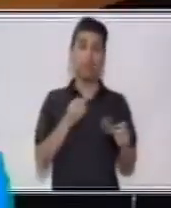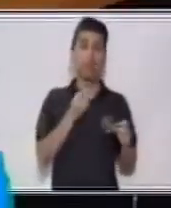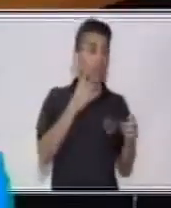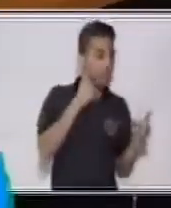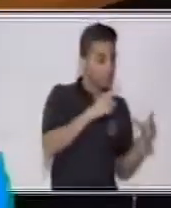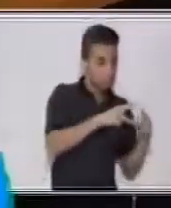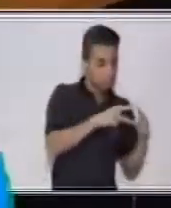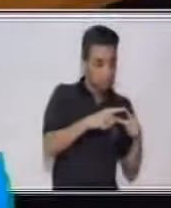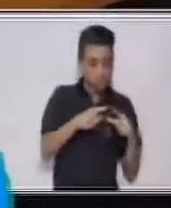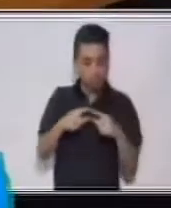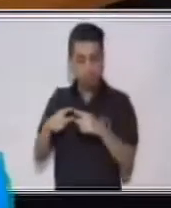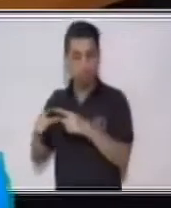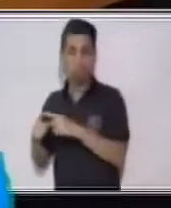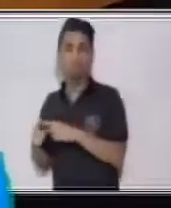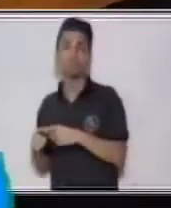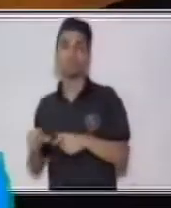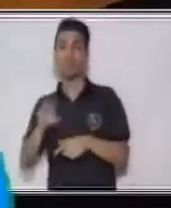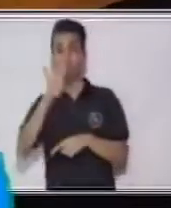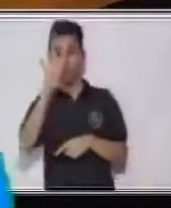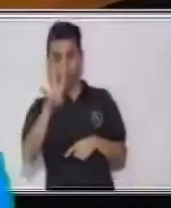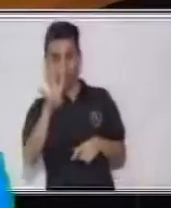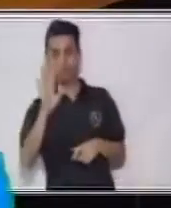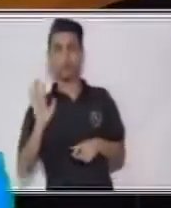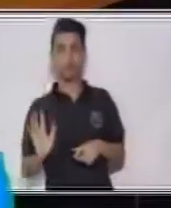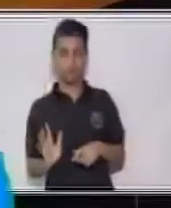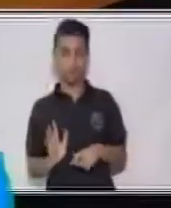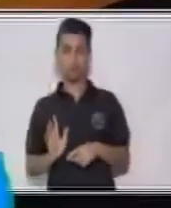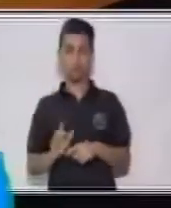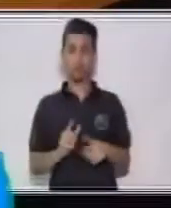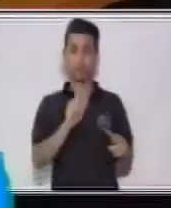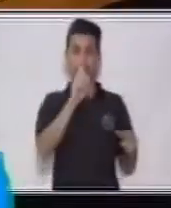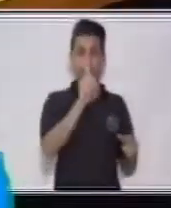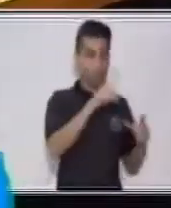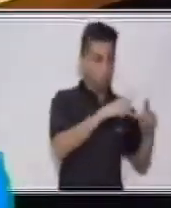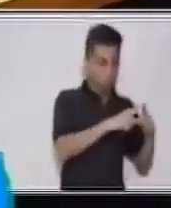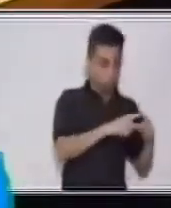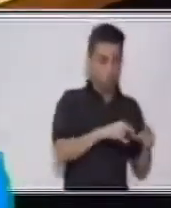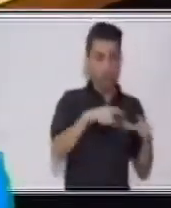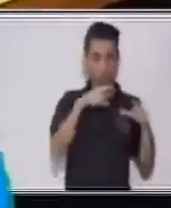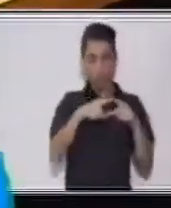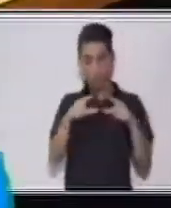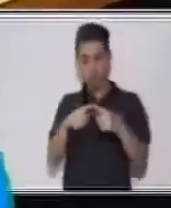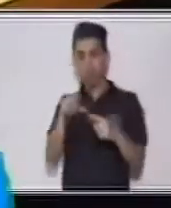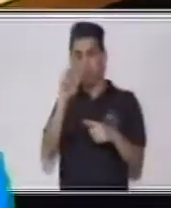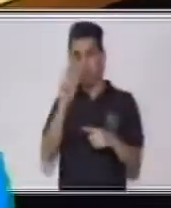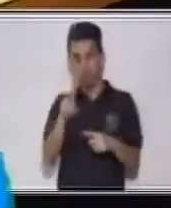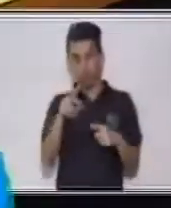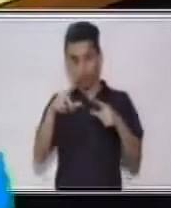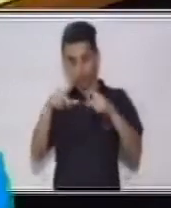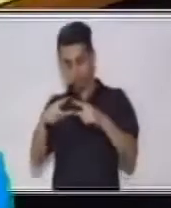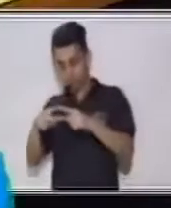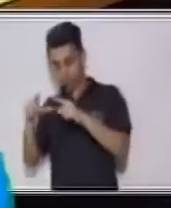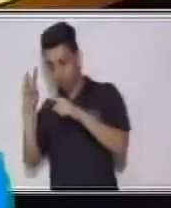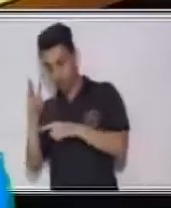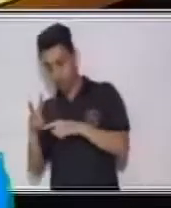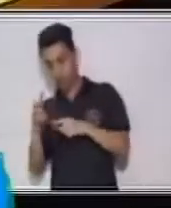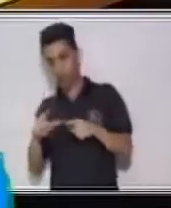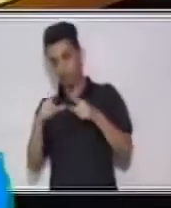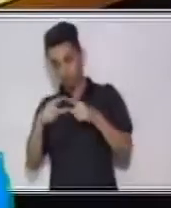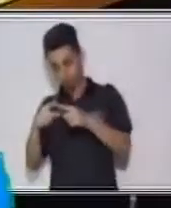tocaría hacer muy bien cuatro triángulos aquí hemos hecho un patrón de triángulos